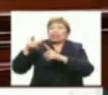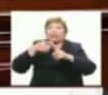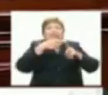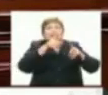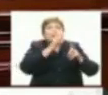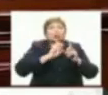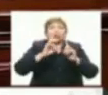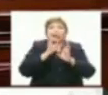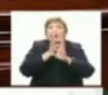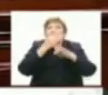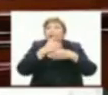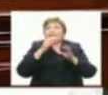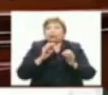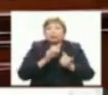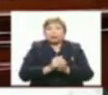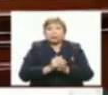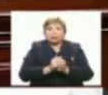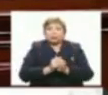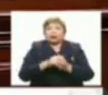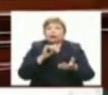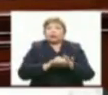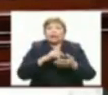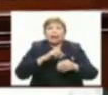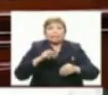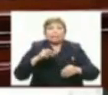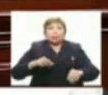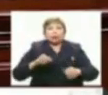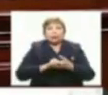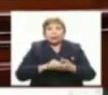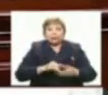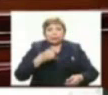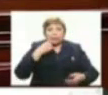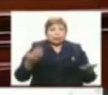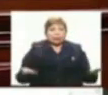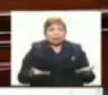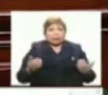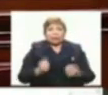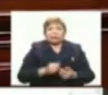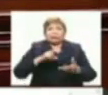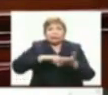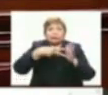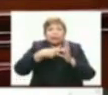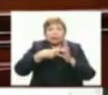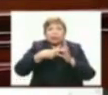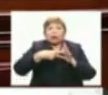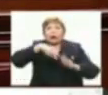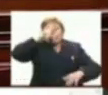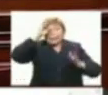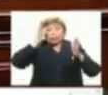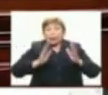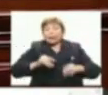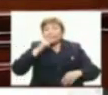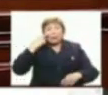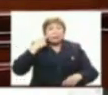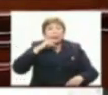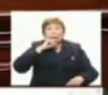cultural de la formulación de las políticas públicas, lo que ha significado que peruanos y